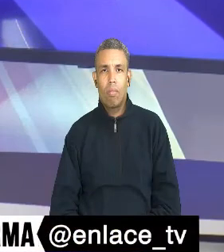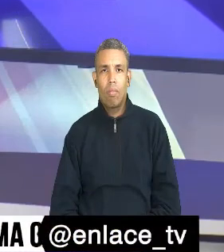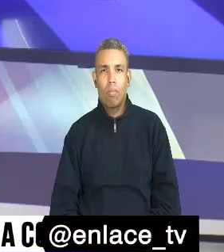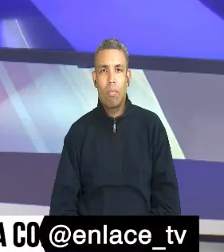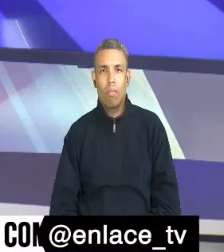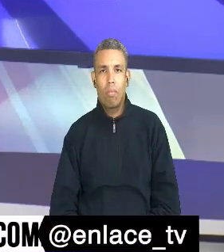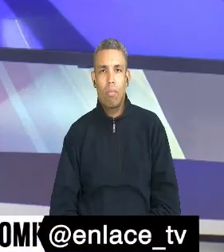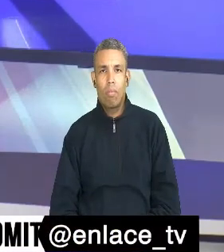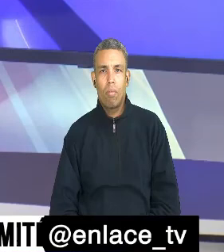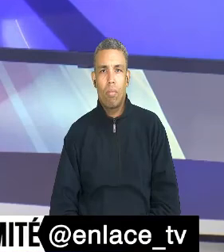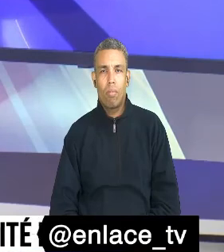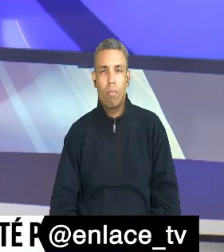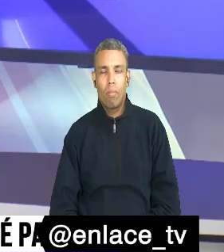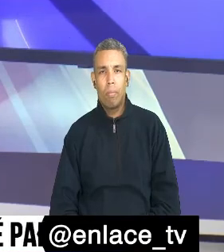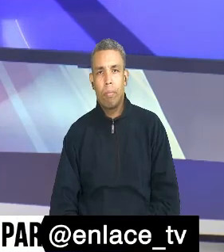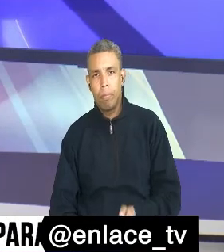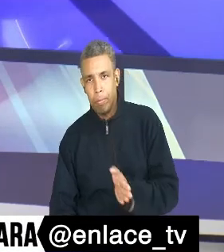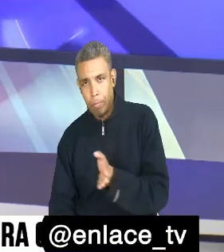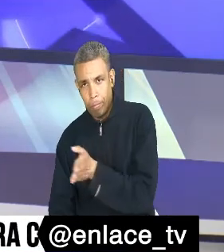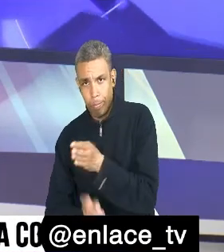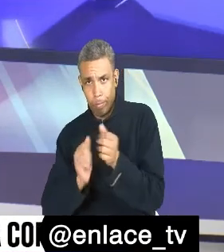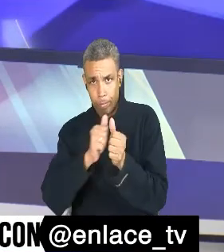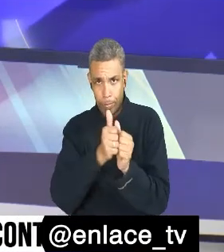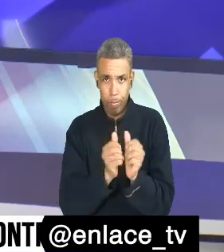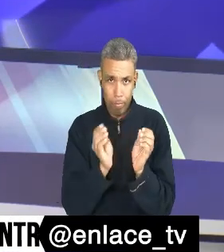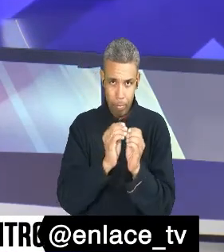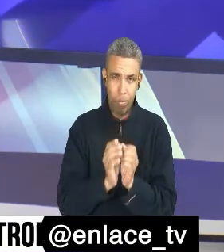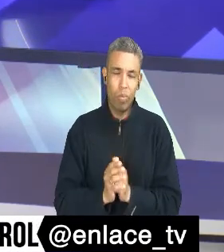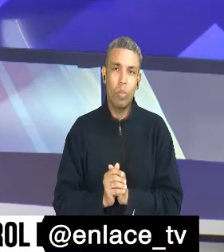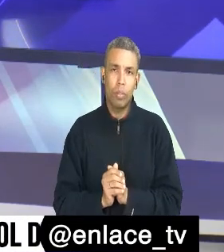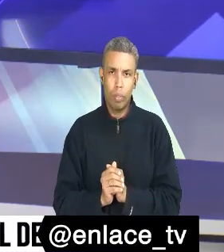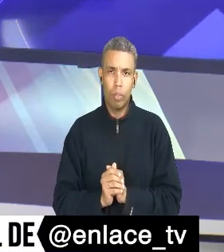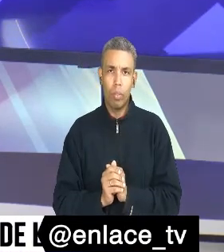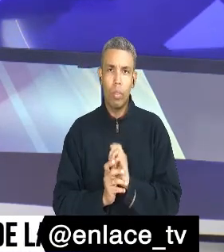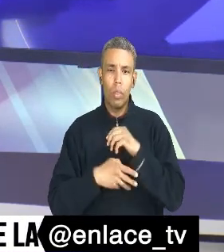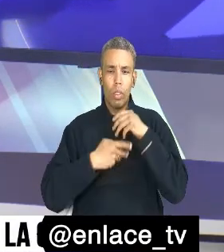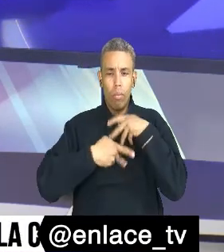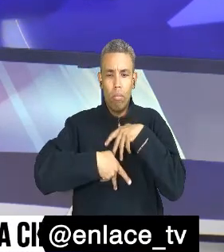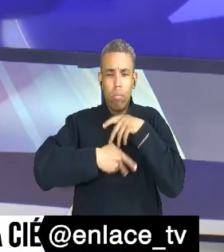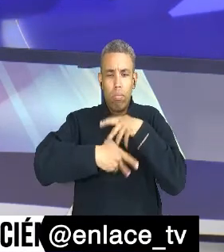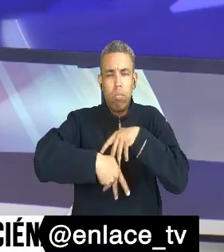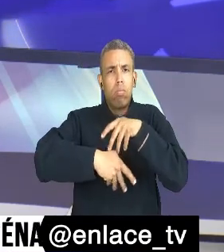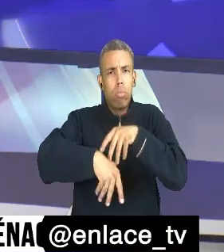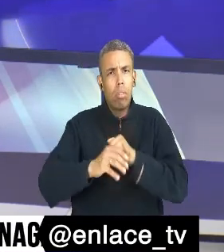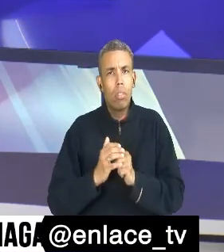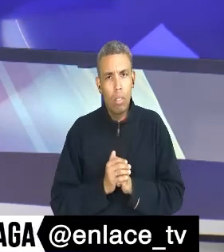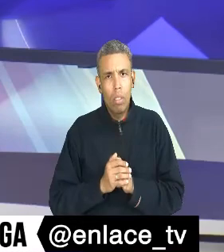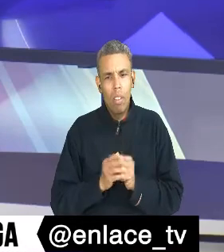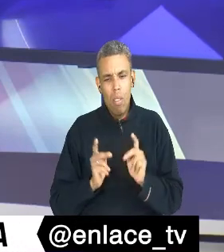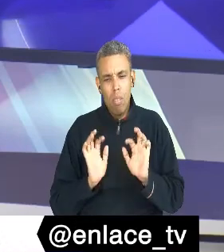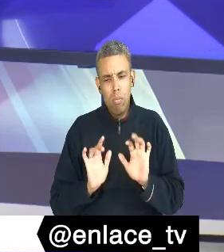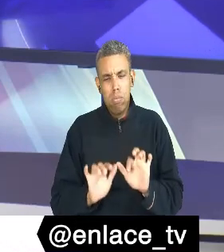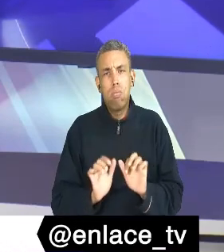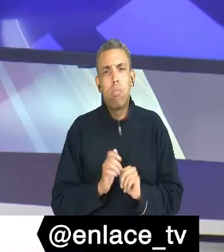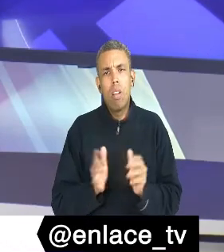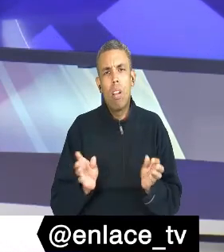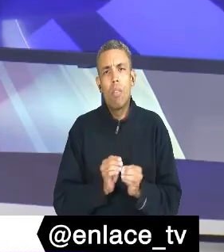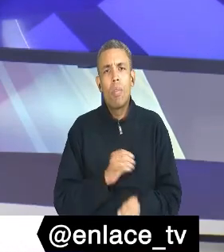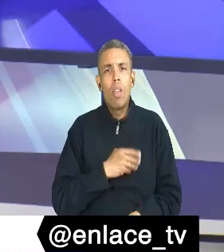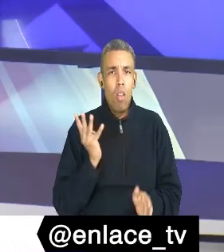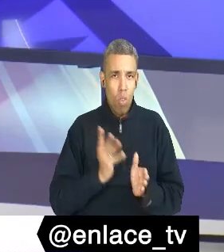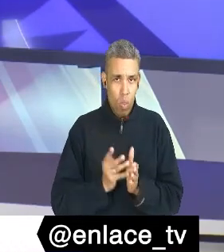En otras noticias deportivas, con un desfile en el que participaron más de 4.000 deportistas, se dio oficialmente inicio al